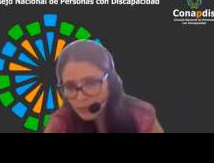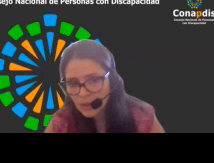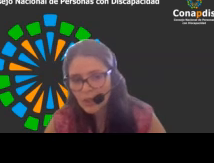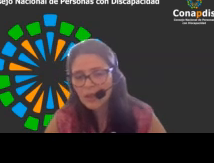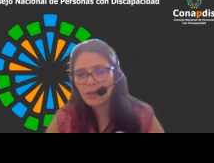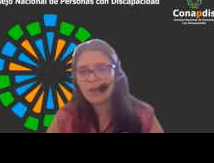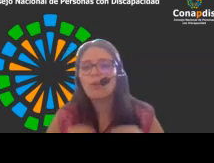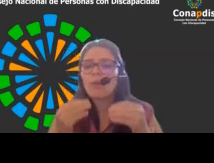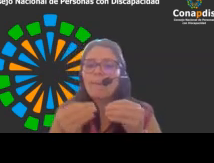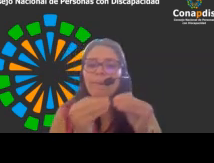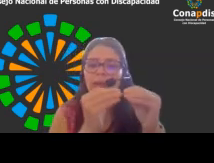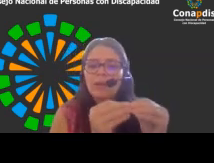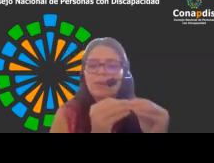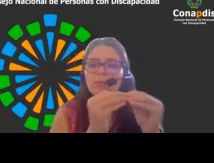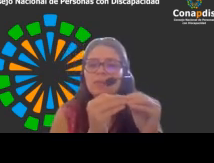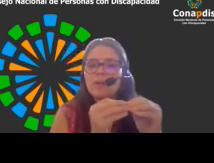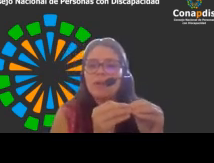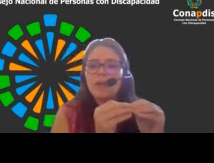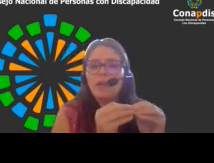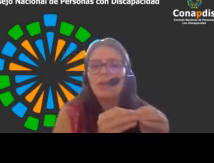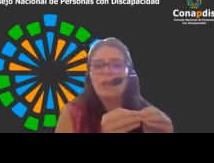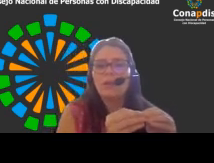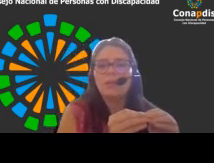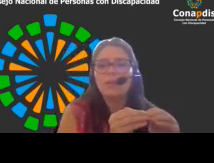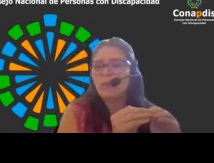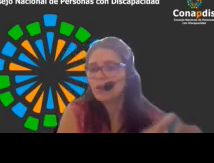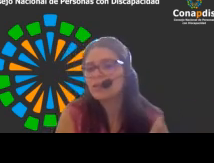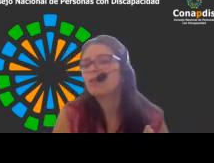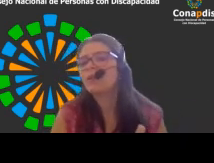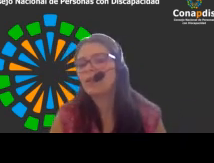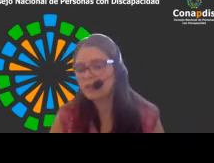disfrutamos con un pequeño toquecito